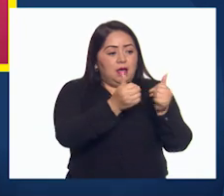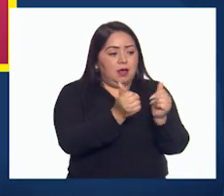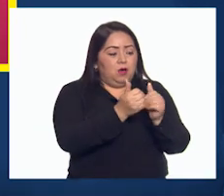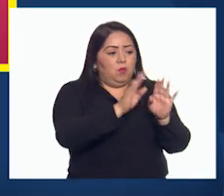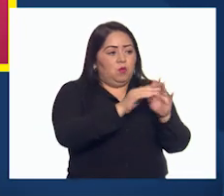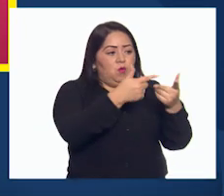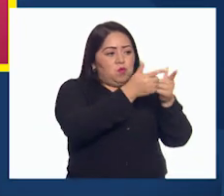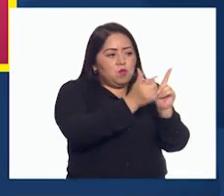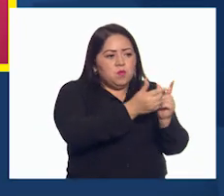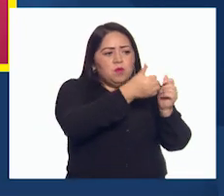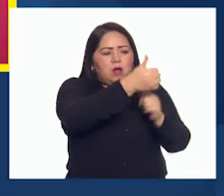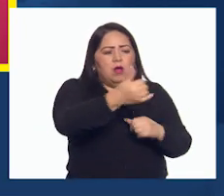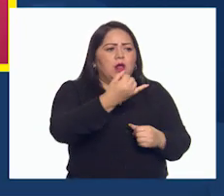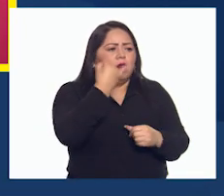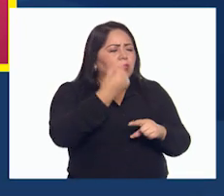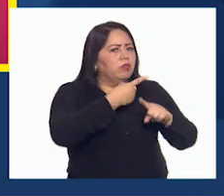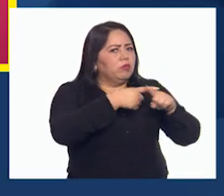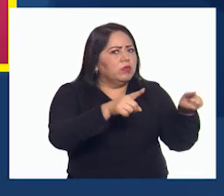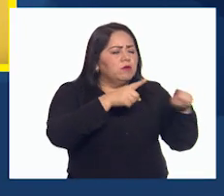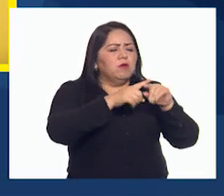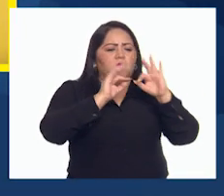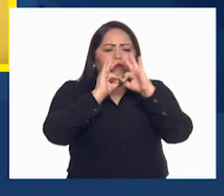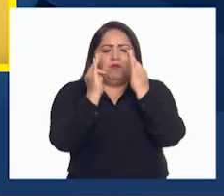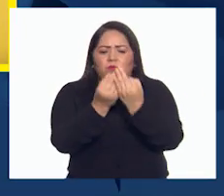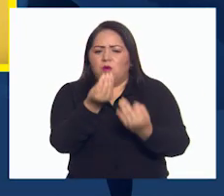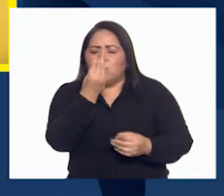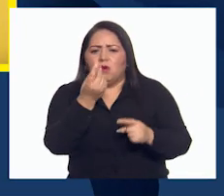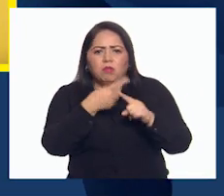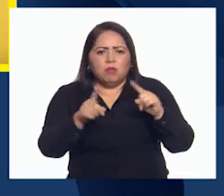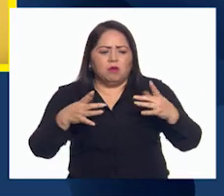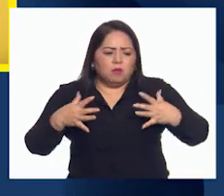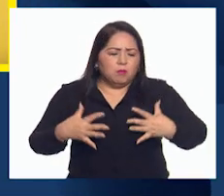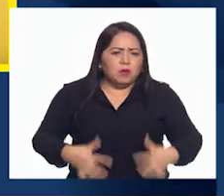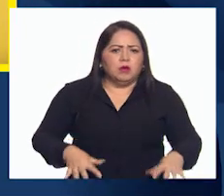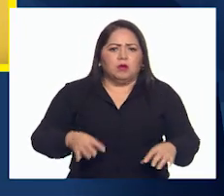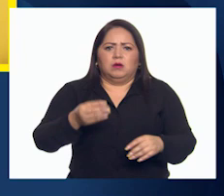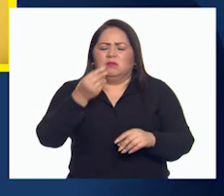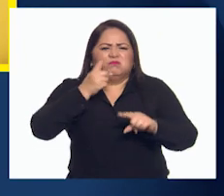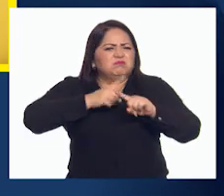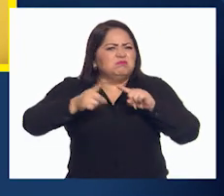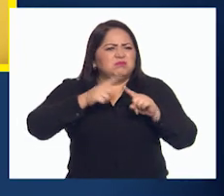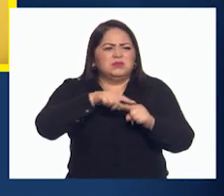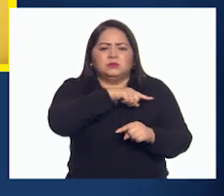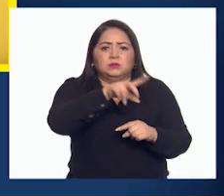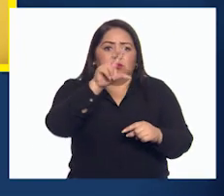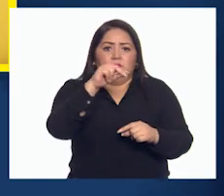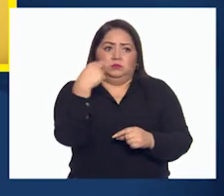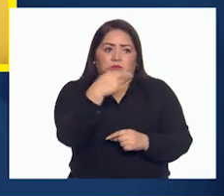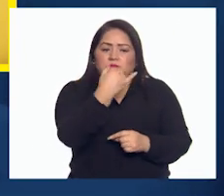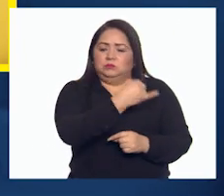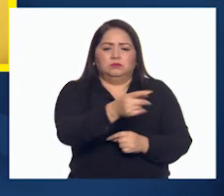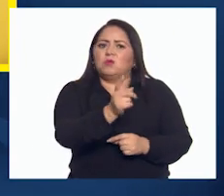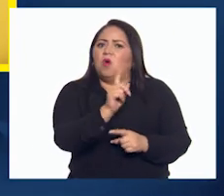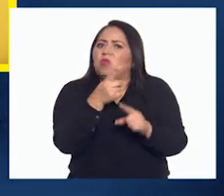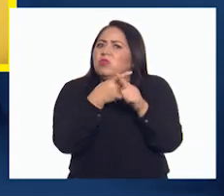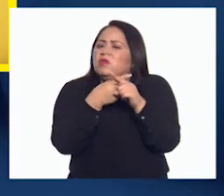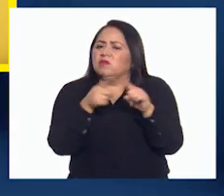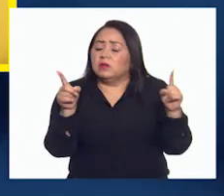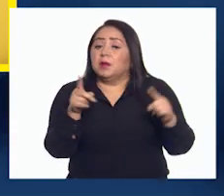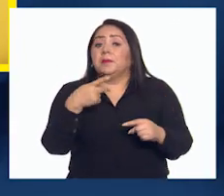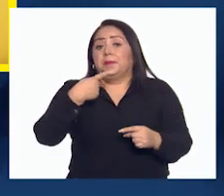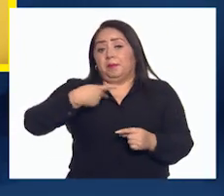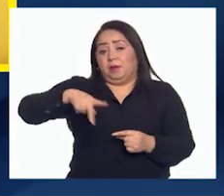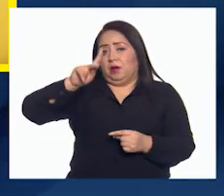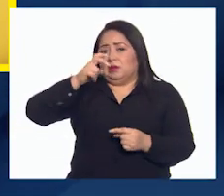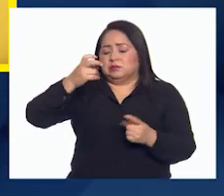lengua distinta, formas de comer, de vestir, de vivir, y ninguno de ellos se llamaba indio. Pero